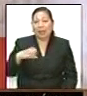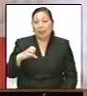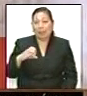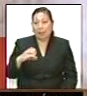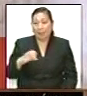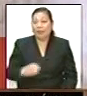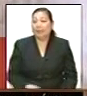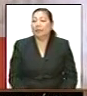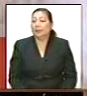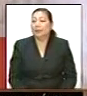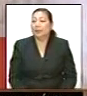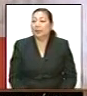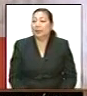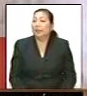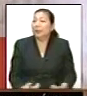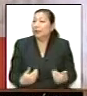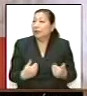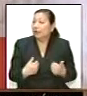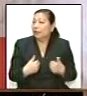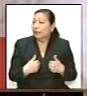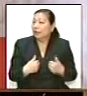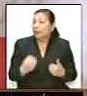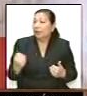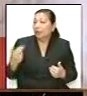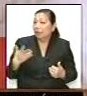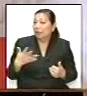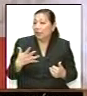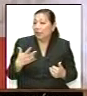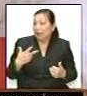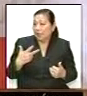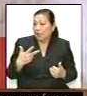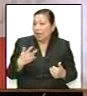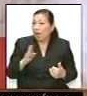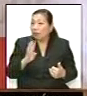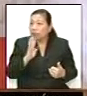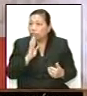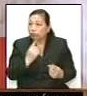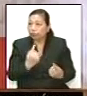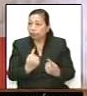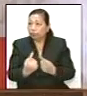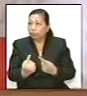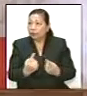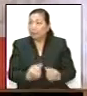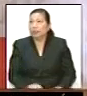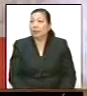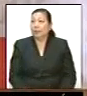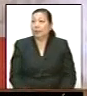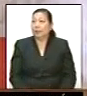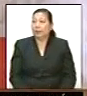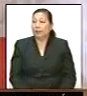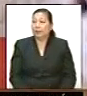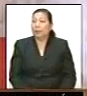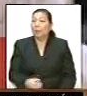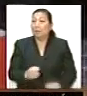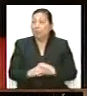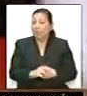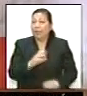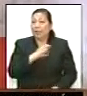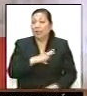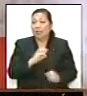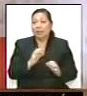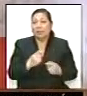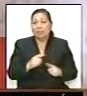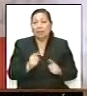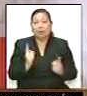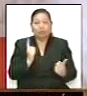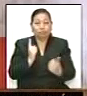esperamos tener un tercer diálogo alianza del pacífico apec en chile que permite un